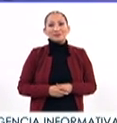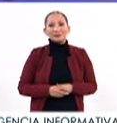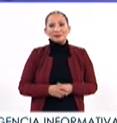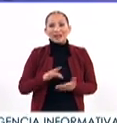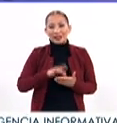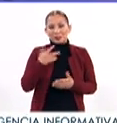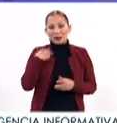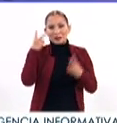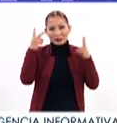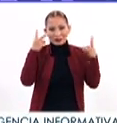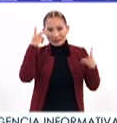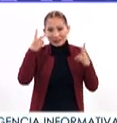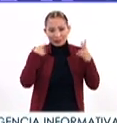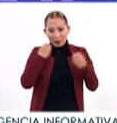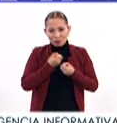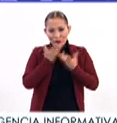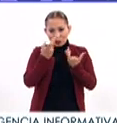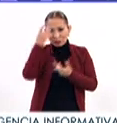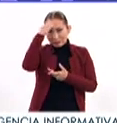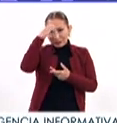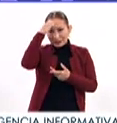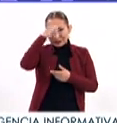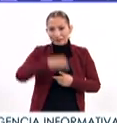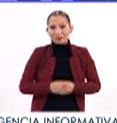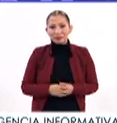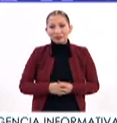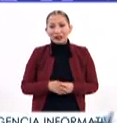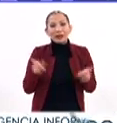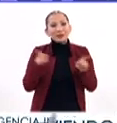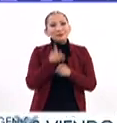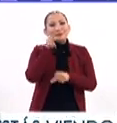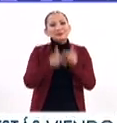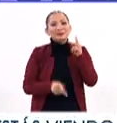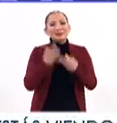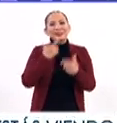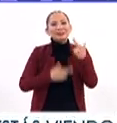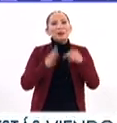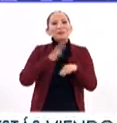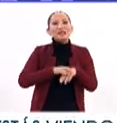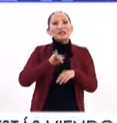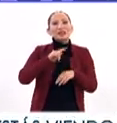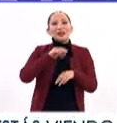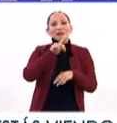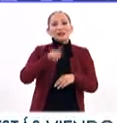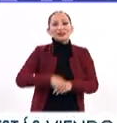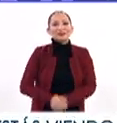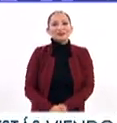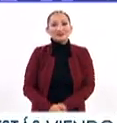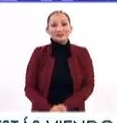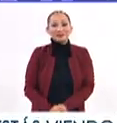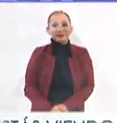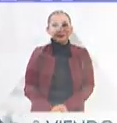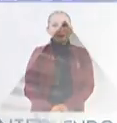ingeniero. Gracias, Gracias por ingeniero. habernos venido a compartir sus experiencias. Vamos a hacer una breve pausa y regresamos con más en Interfaz.